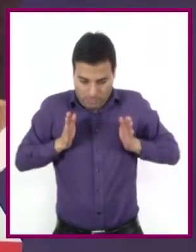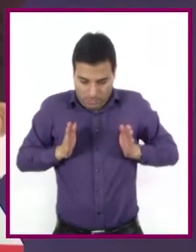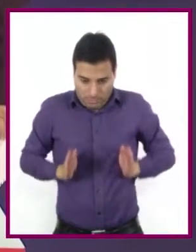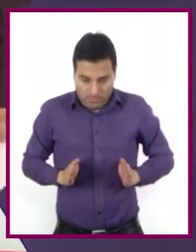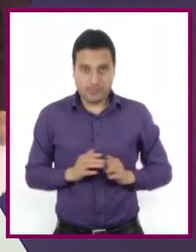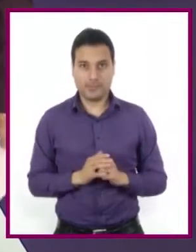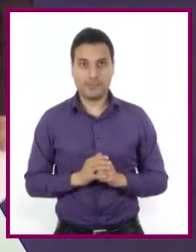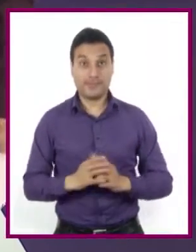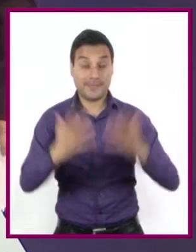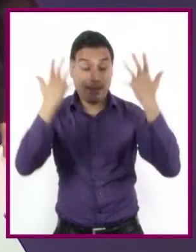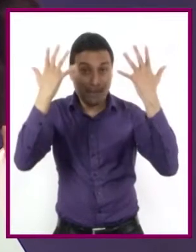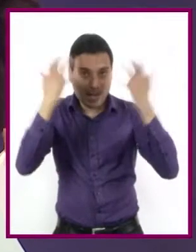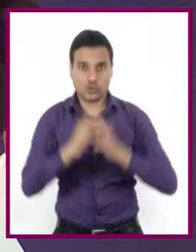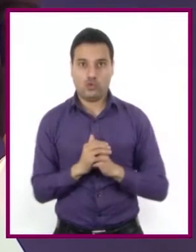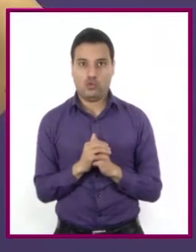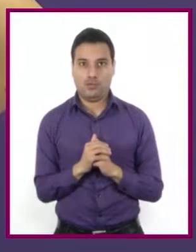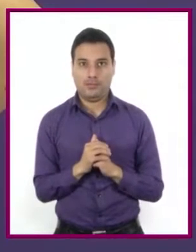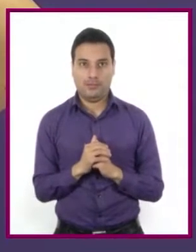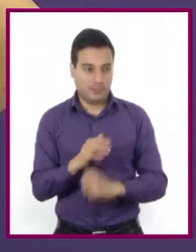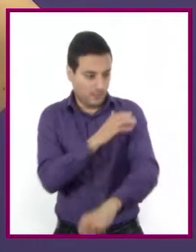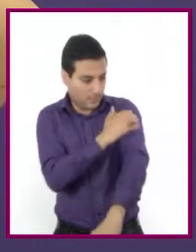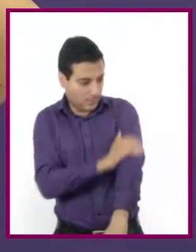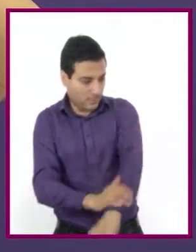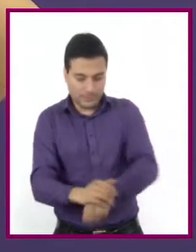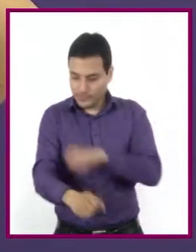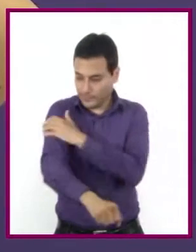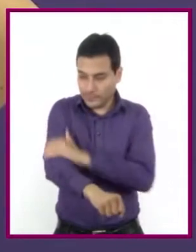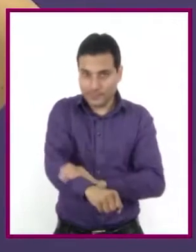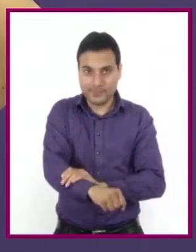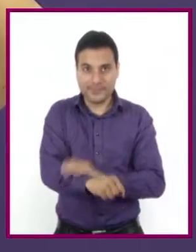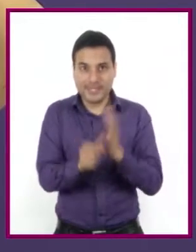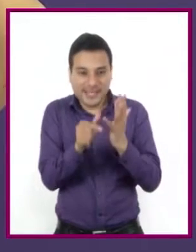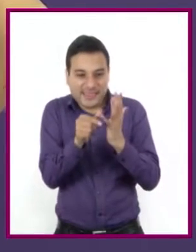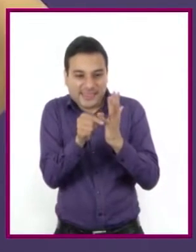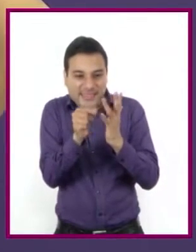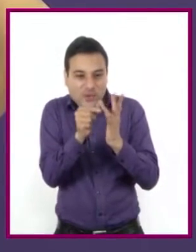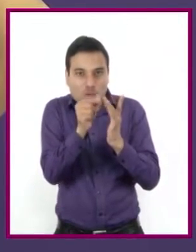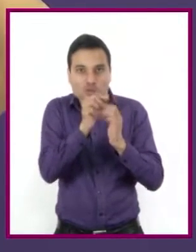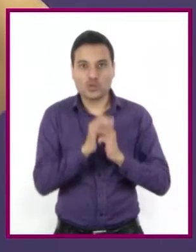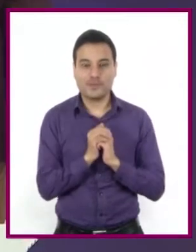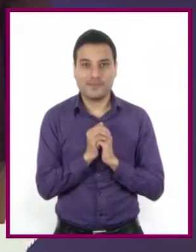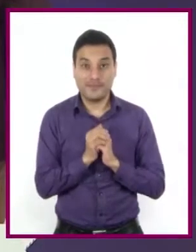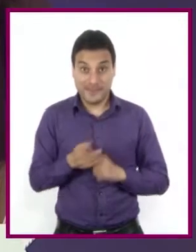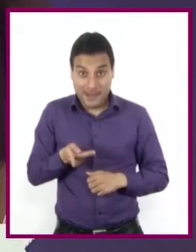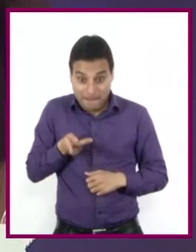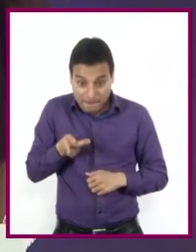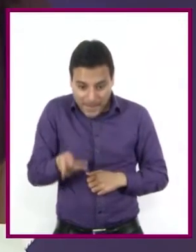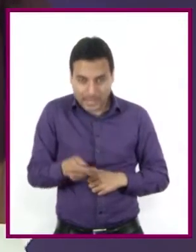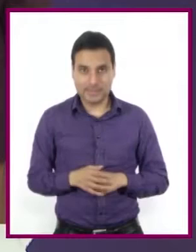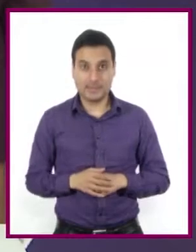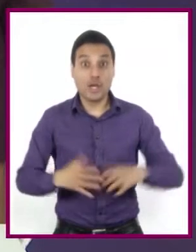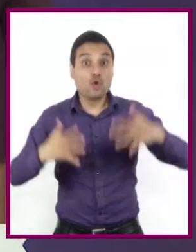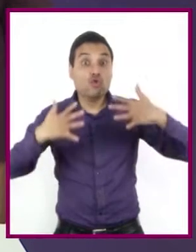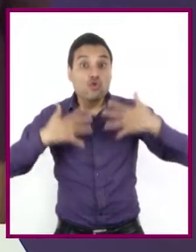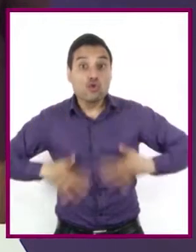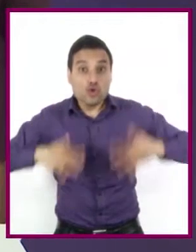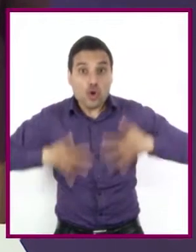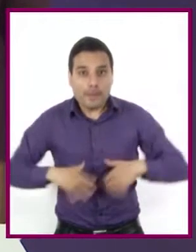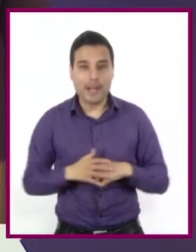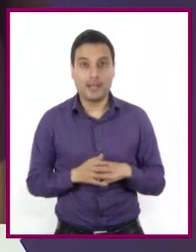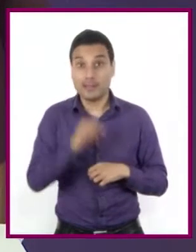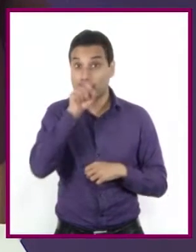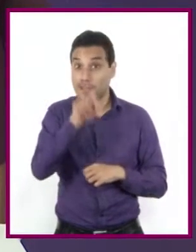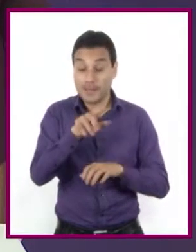Los brazos, las manos, los dedos, las piernas con su vestimenta, pies con su